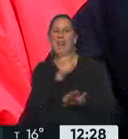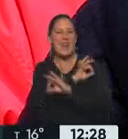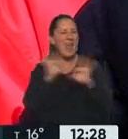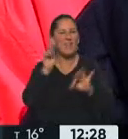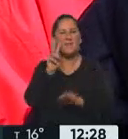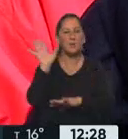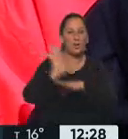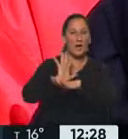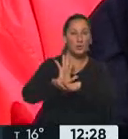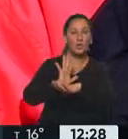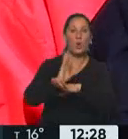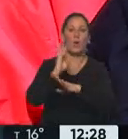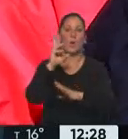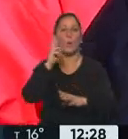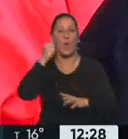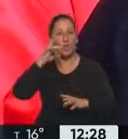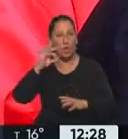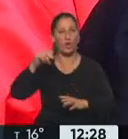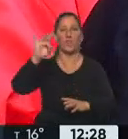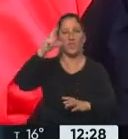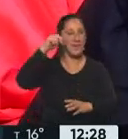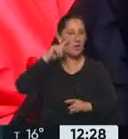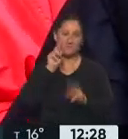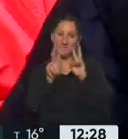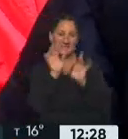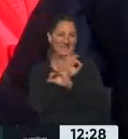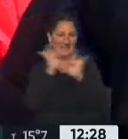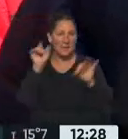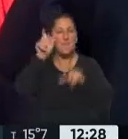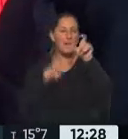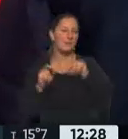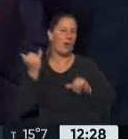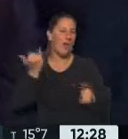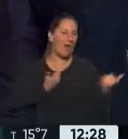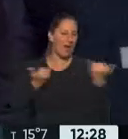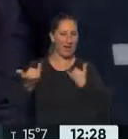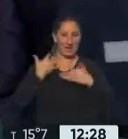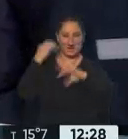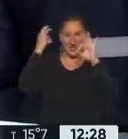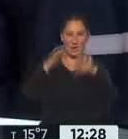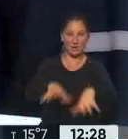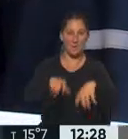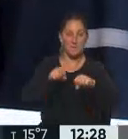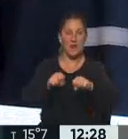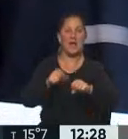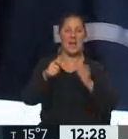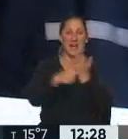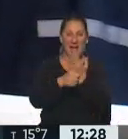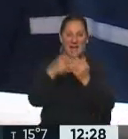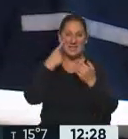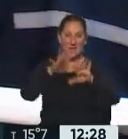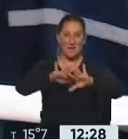siquiera tampoco de Brandoni. Pero lo que dicen, lo que informan algunas personas que están desde muy temprano en este lugar, es que toda esta carne que podemos